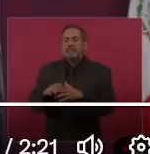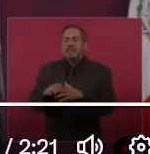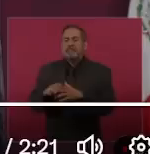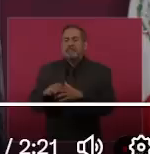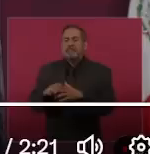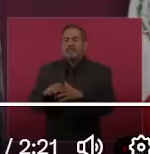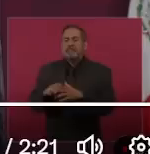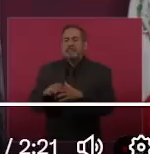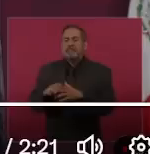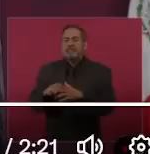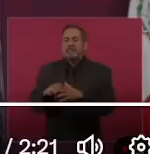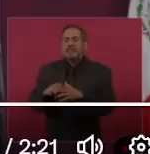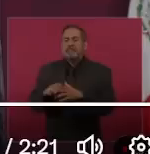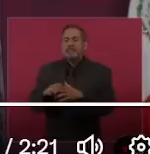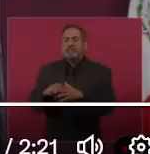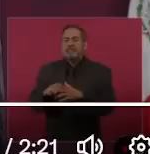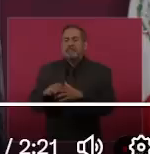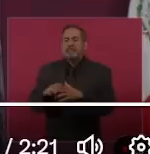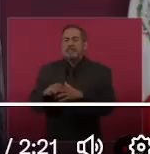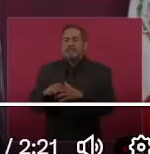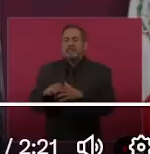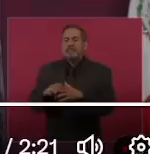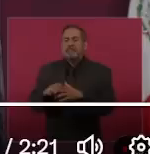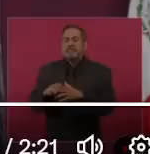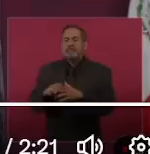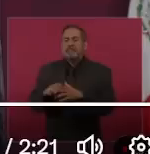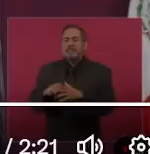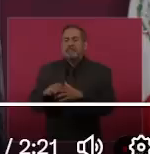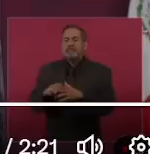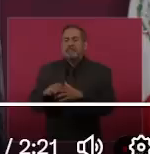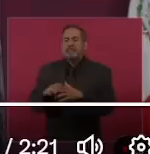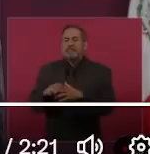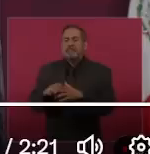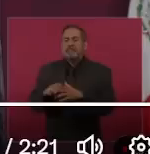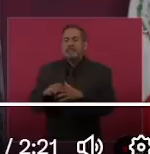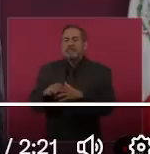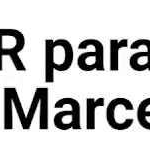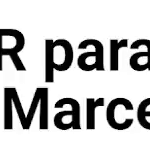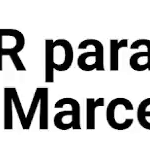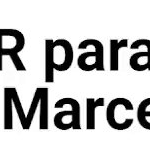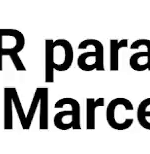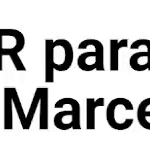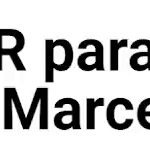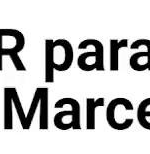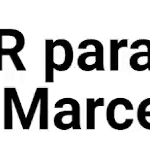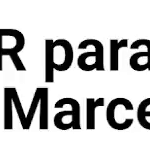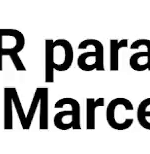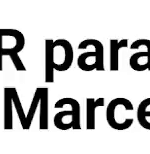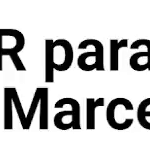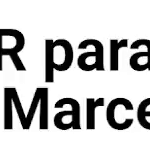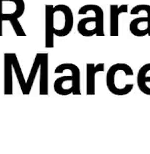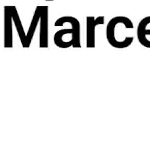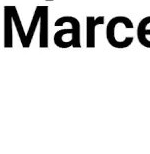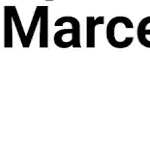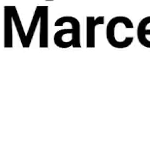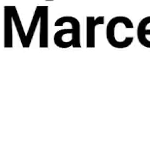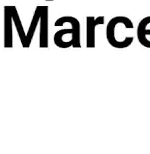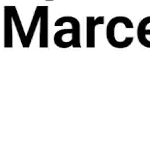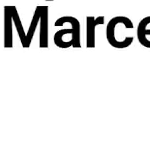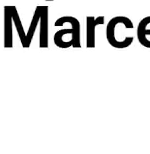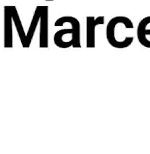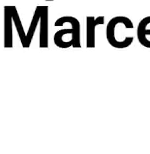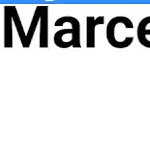que sucedió. No es la primera vez que rebotan a contralínea en estas preguntas que hace también sobre